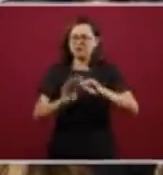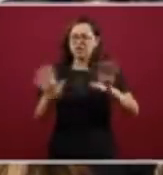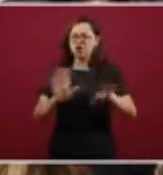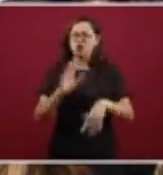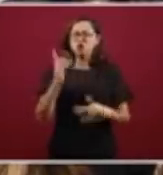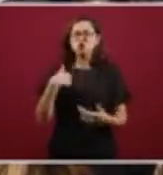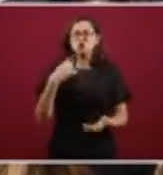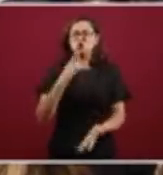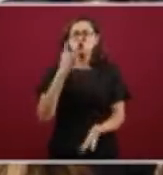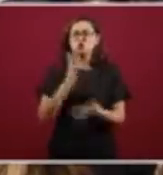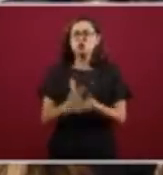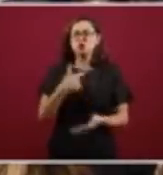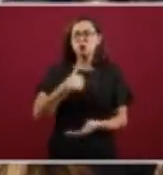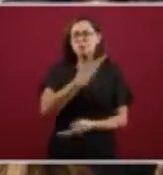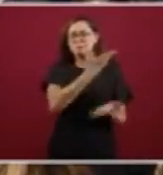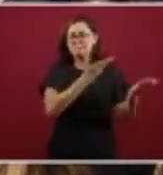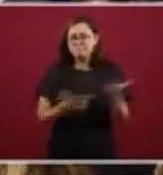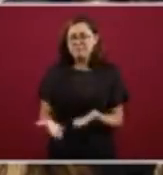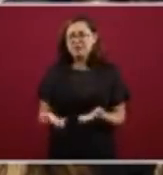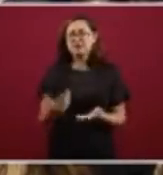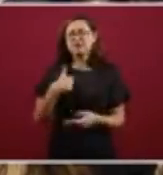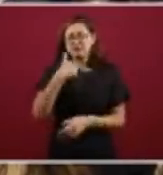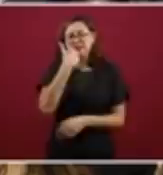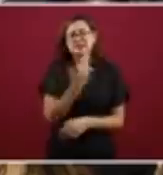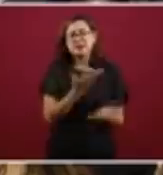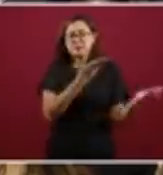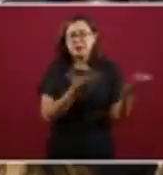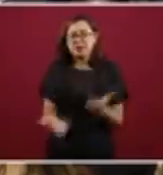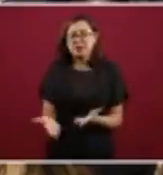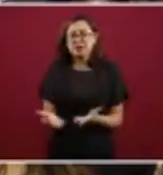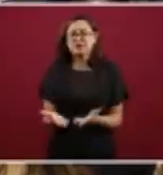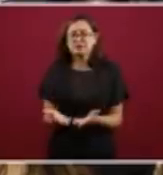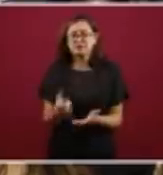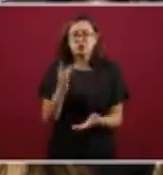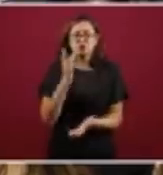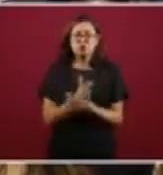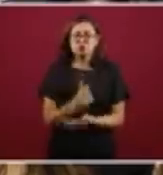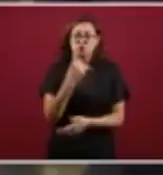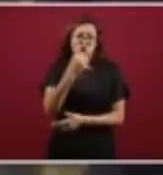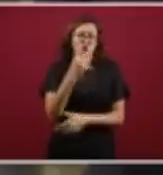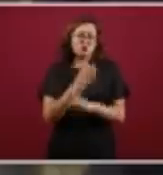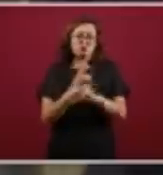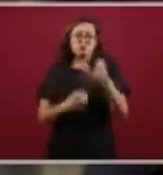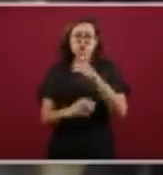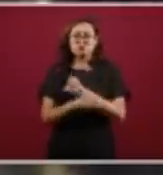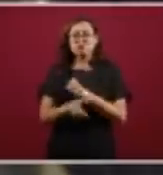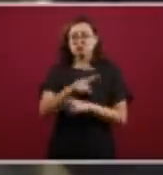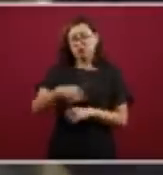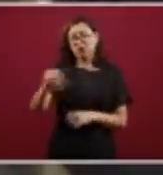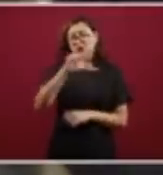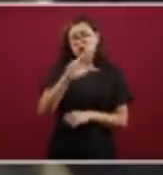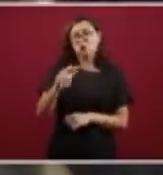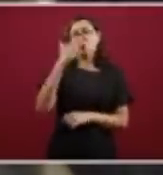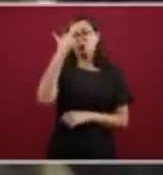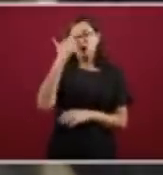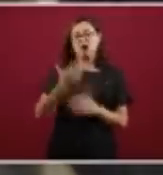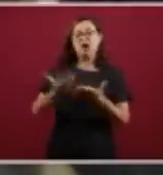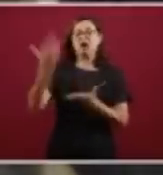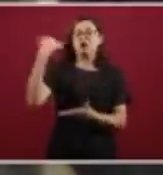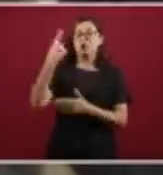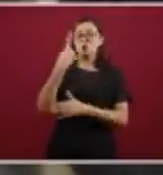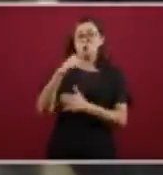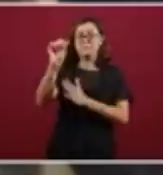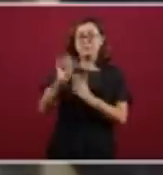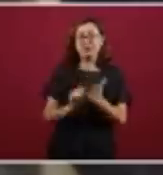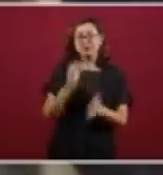la acreditación para estar aquí con usted fue por ese motivo, y si usted lo recuerda, presidente, yo les puse, tiene más de un